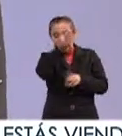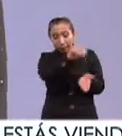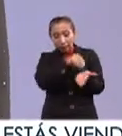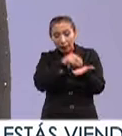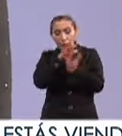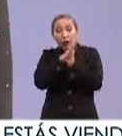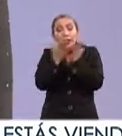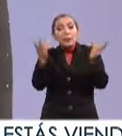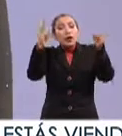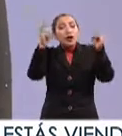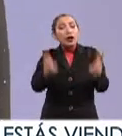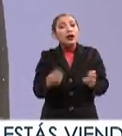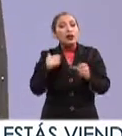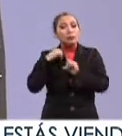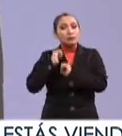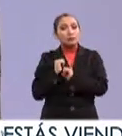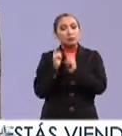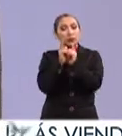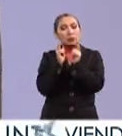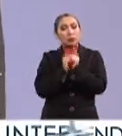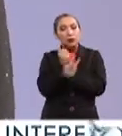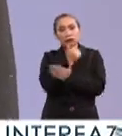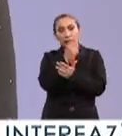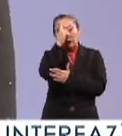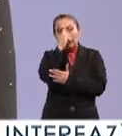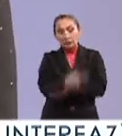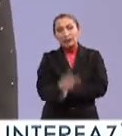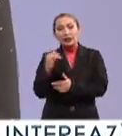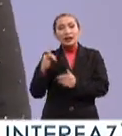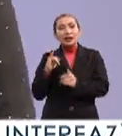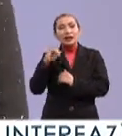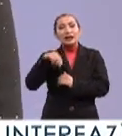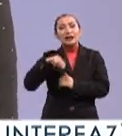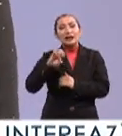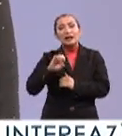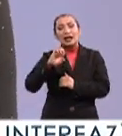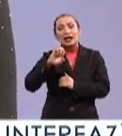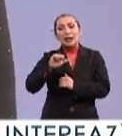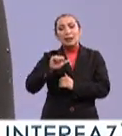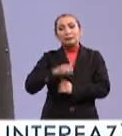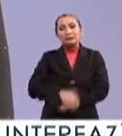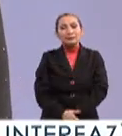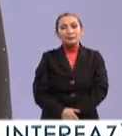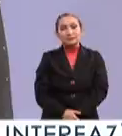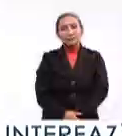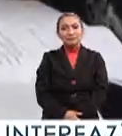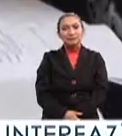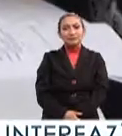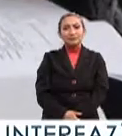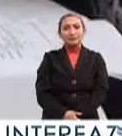recopilada en un libro editado por la Delegación de la Ciudad de México del Instituto Nacional para la Educación de los Adultos.